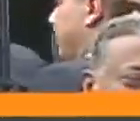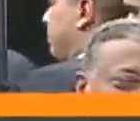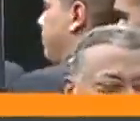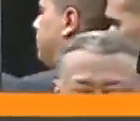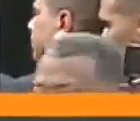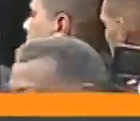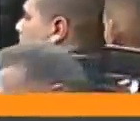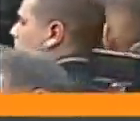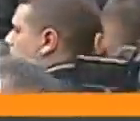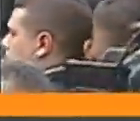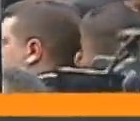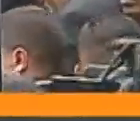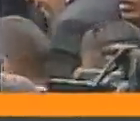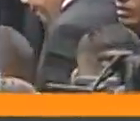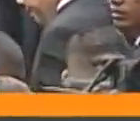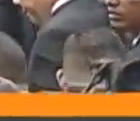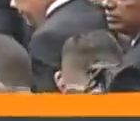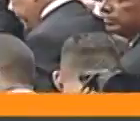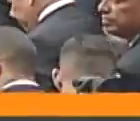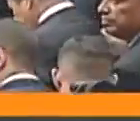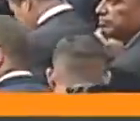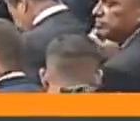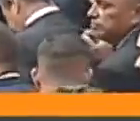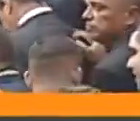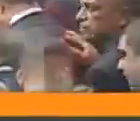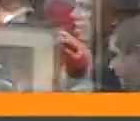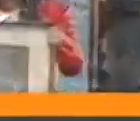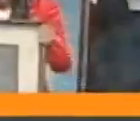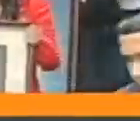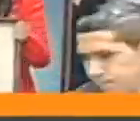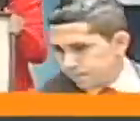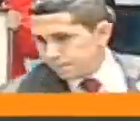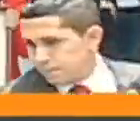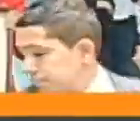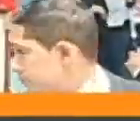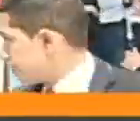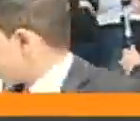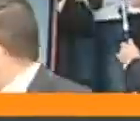paz, pero más importante, también con el comandante Hugo Chávez, que ha vuelto a la Asamblea Nacional.